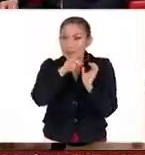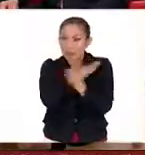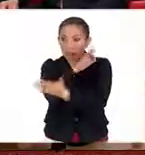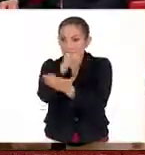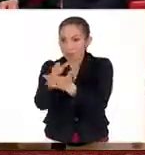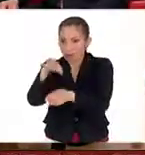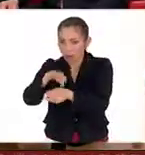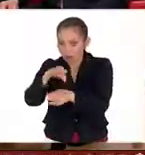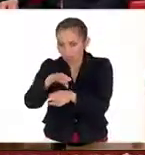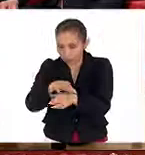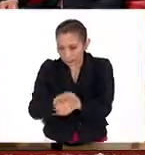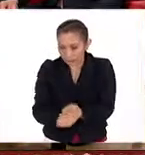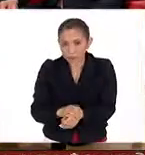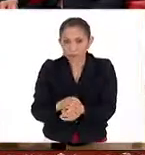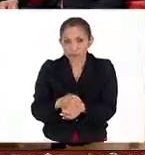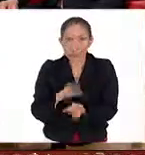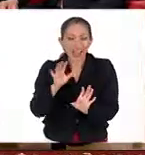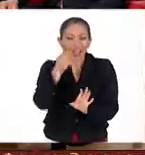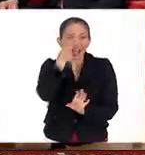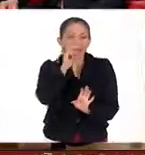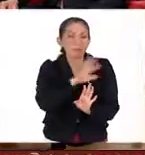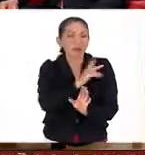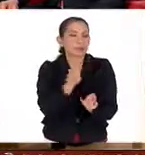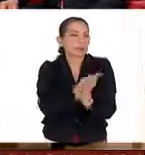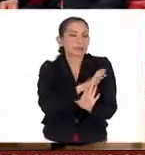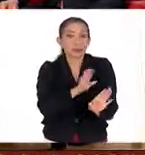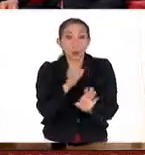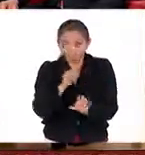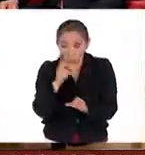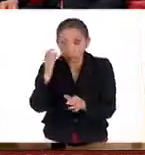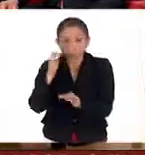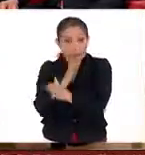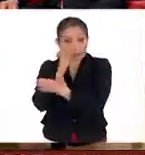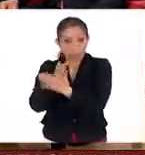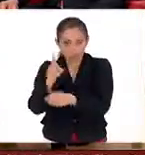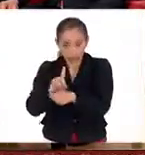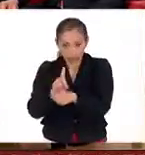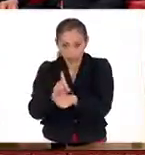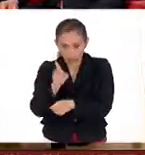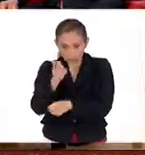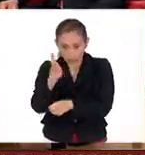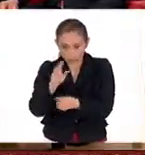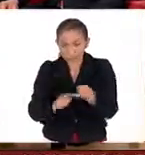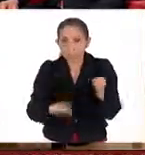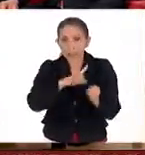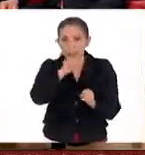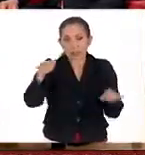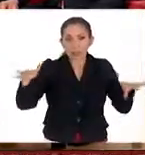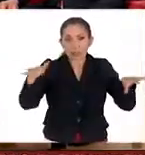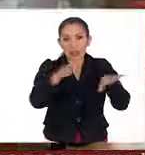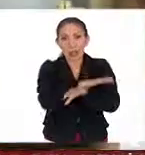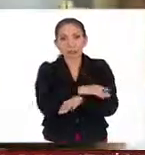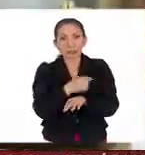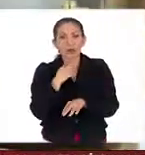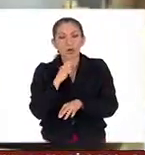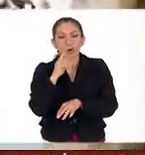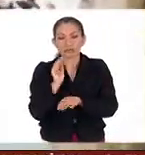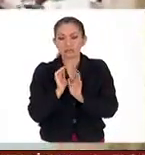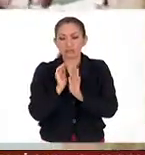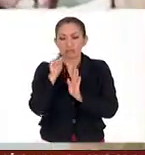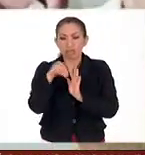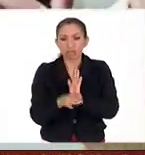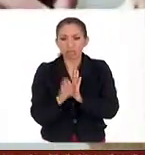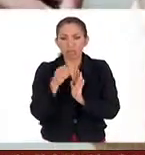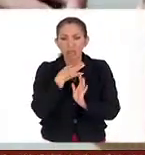rápidamente atenderse con el doctor. No decir es una gripe y ya va a pasar. Si nosotros tenemos un problema con el cambio de timbre de la voz, es decir,